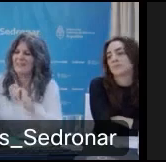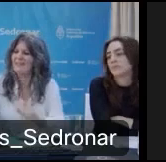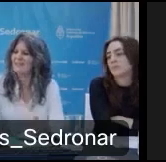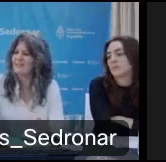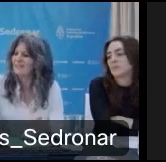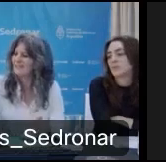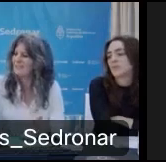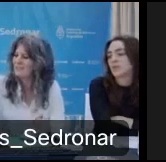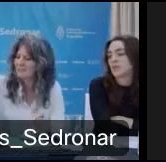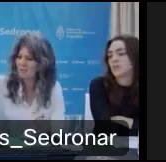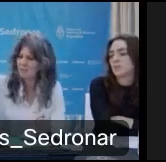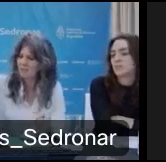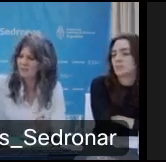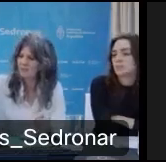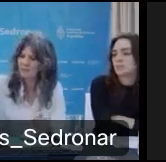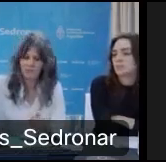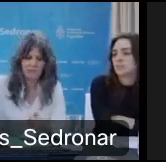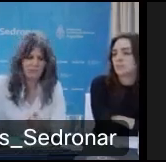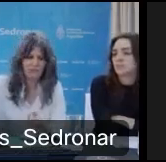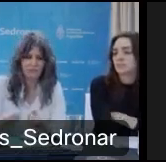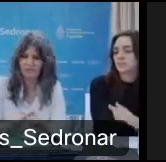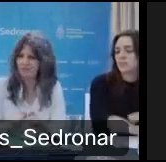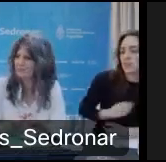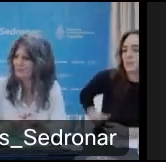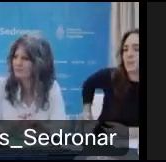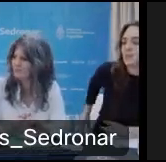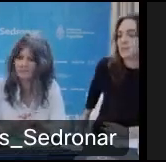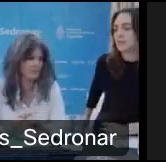Ay, qué ¿cuál es el todo? ¿Dónde estamos?